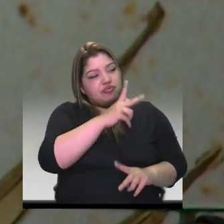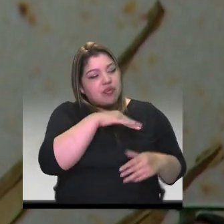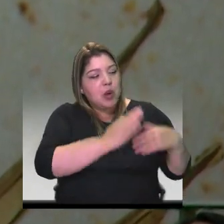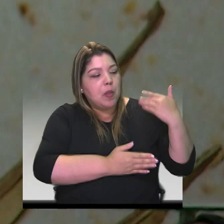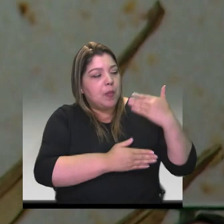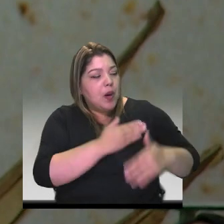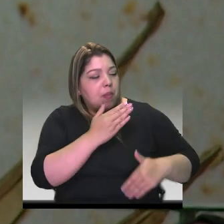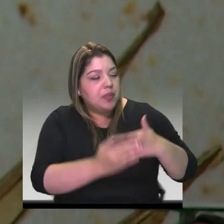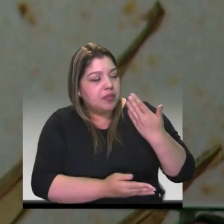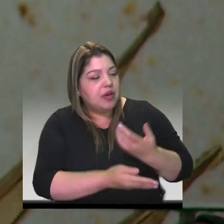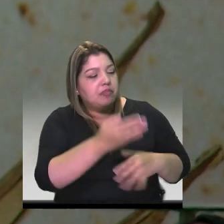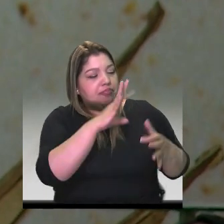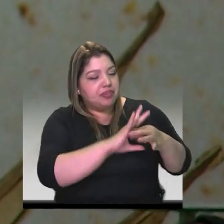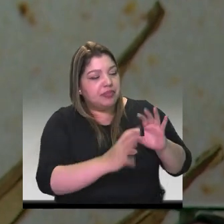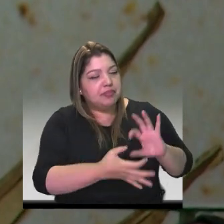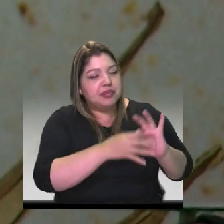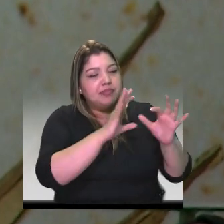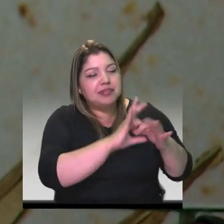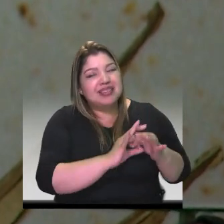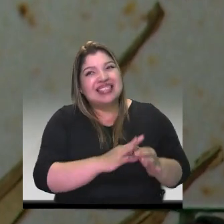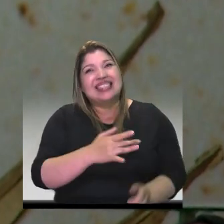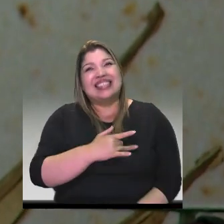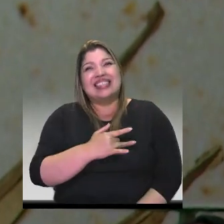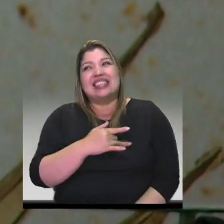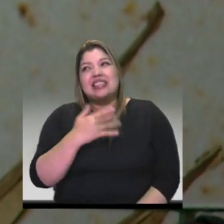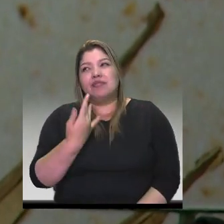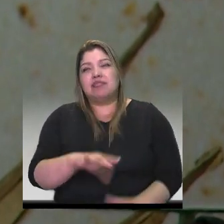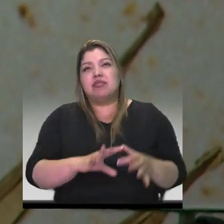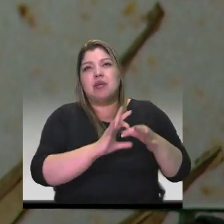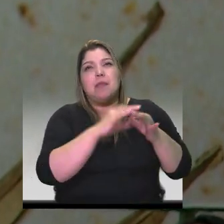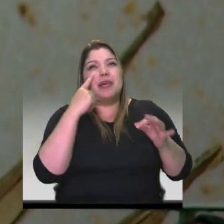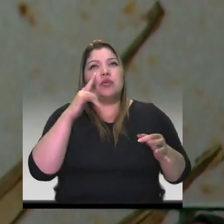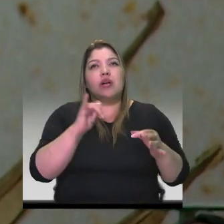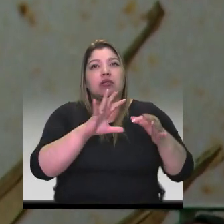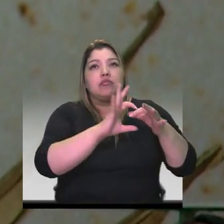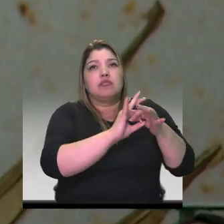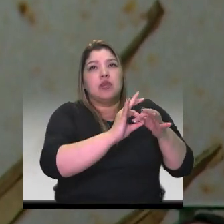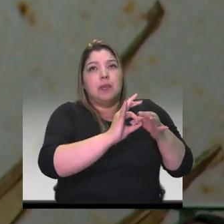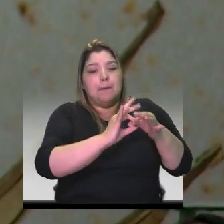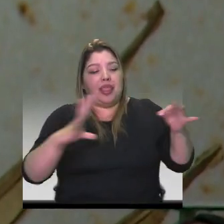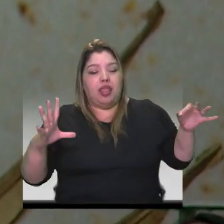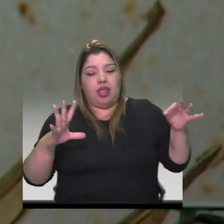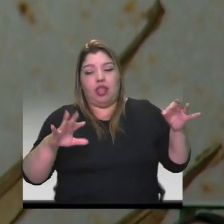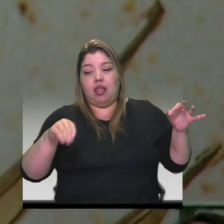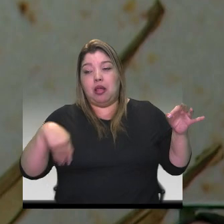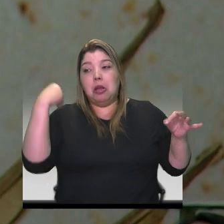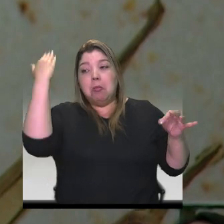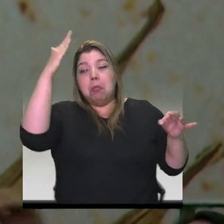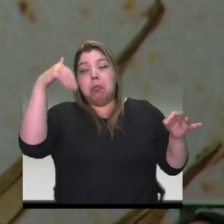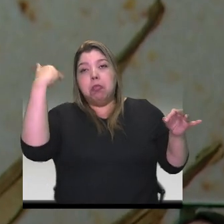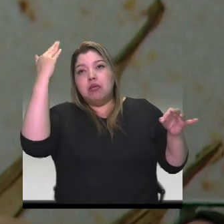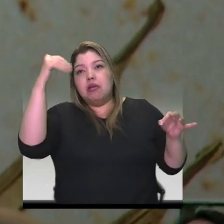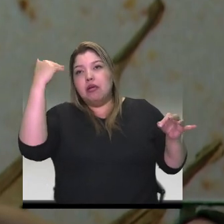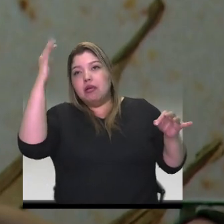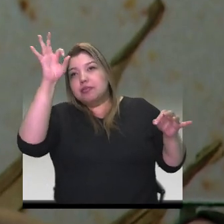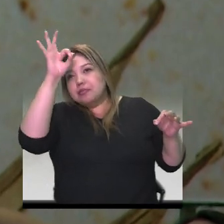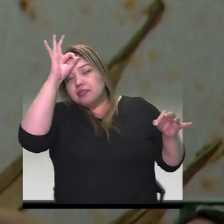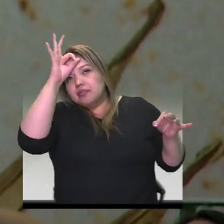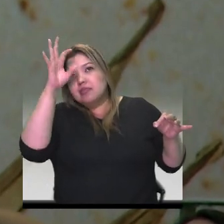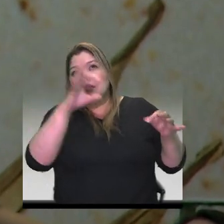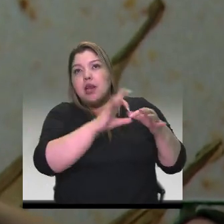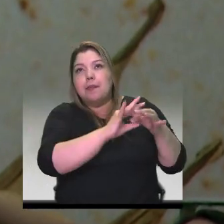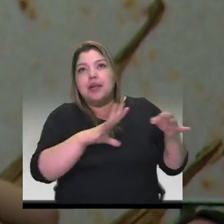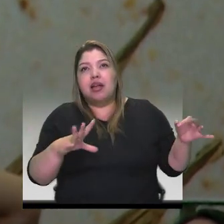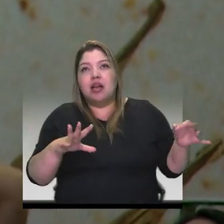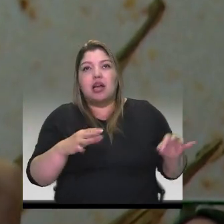esas conexiones, pues yo siento que ahí hay un quiebre desentendido y de alguna manera como